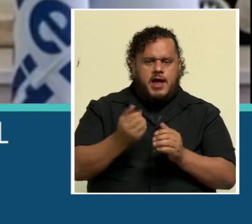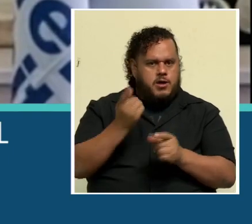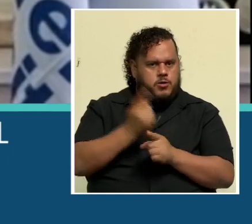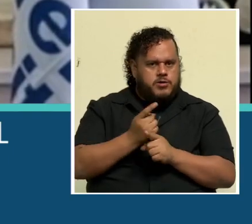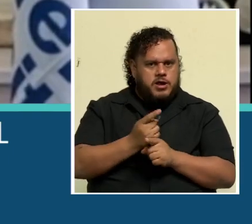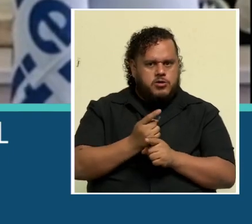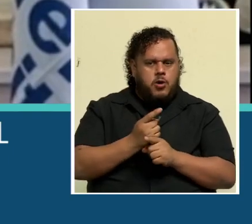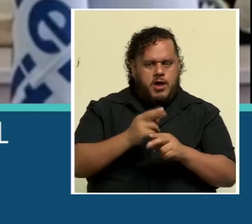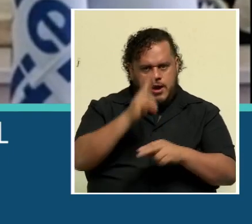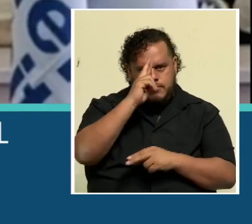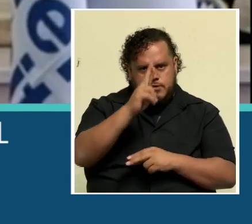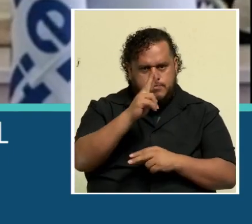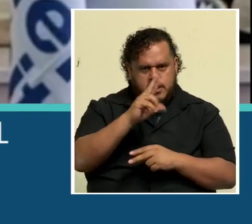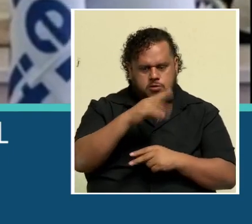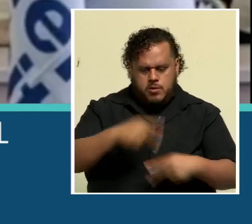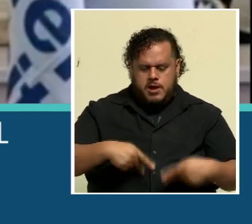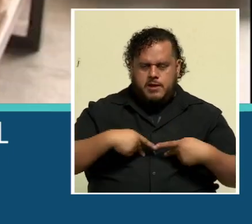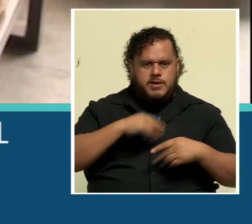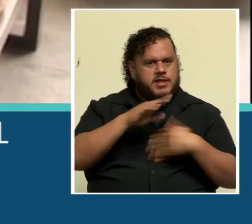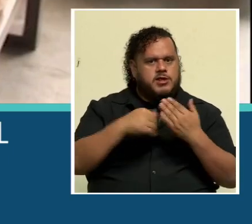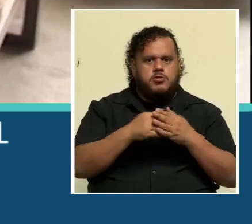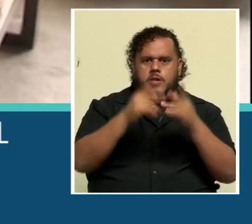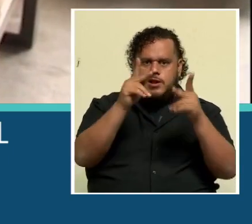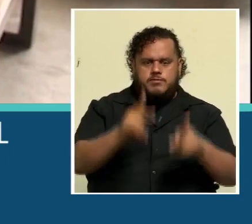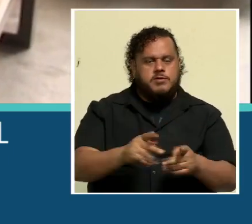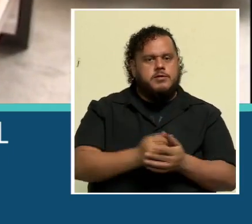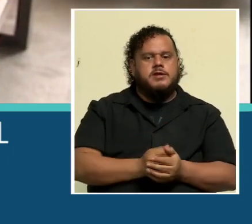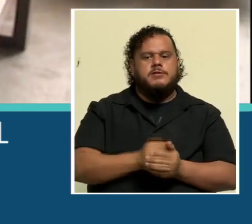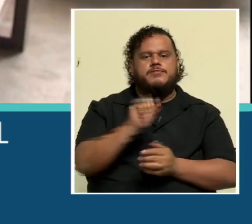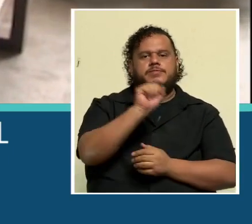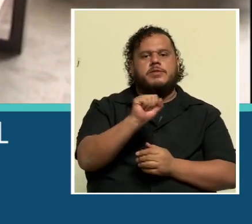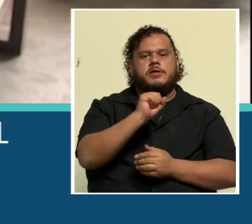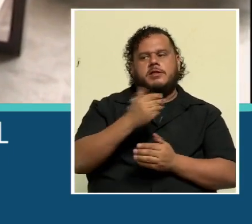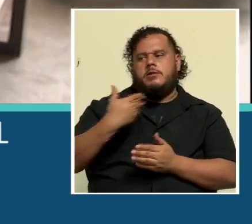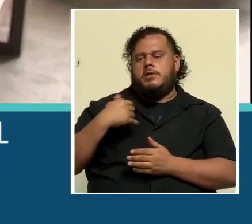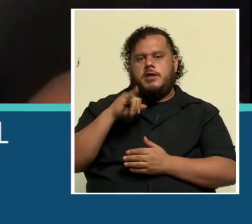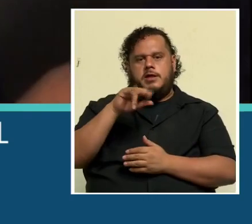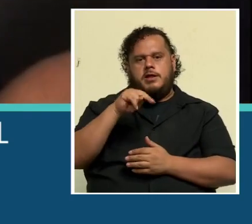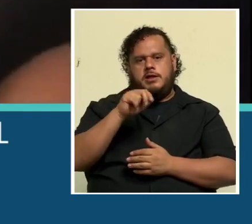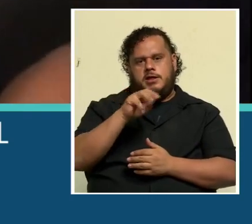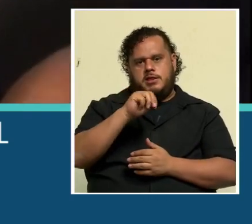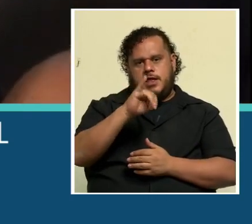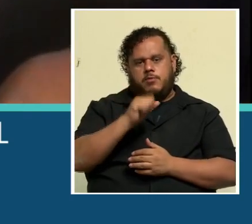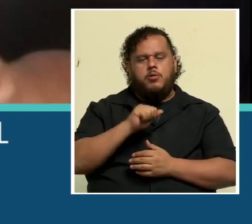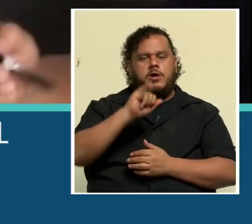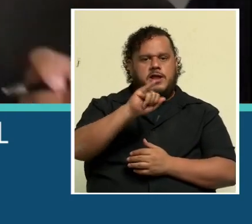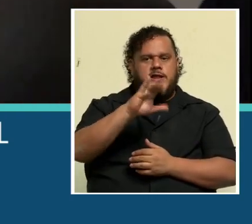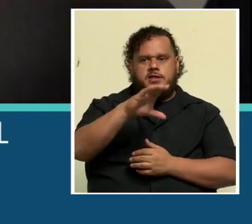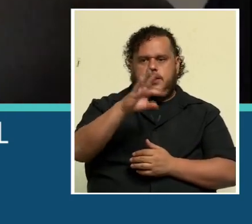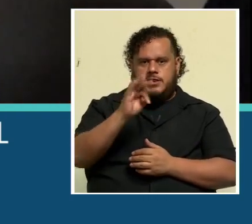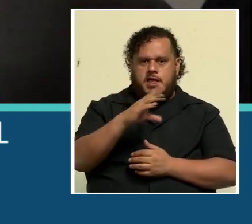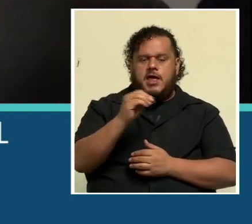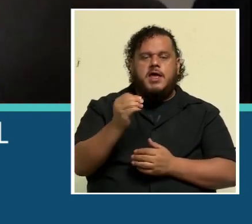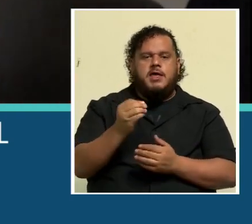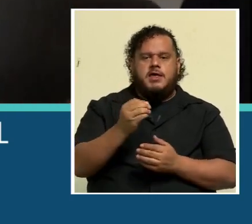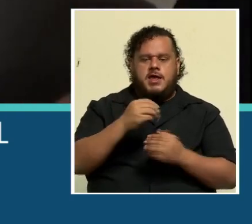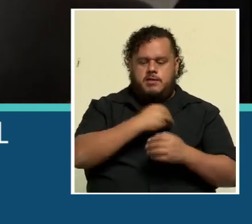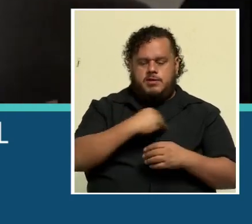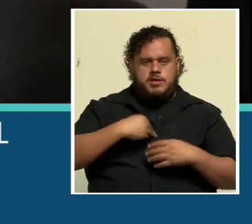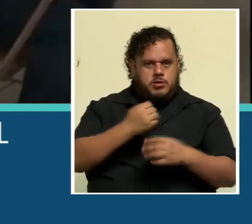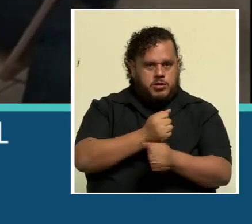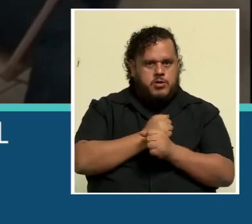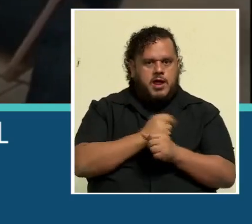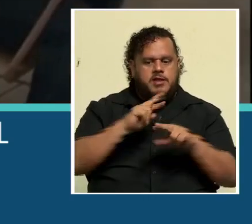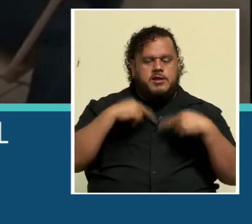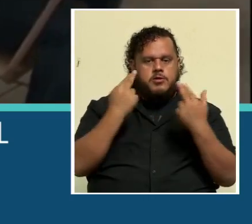vida e integridad de todas las personas en nuestro país. El sábado anterior, el INAMU, el ICT y el Ministerio de Seguridad se reunieron en Puerto Viejo de